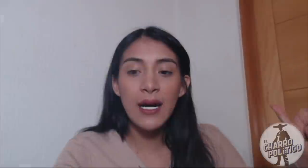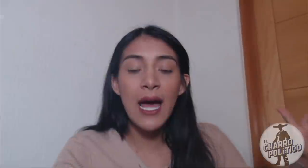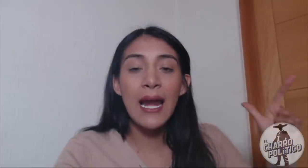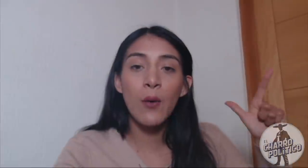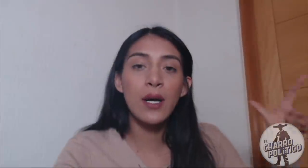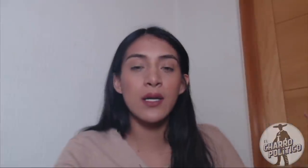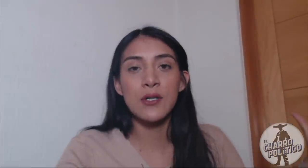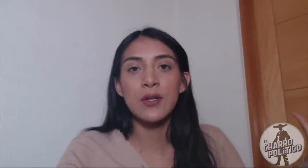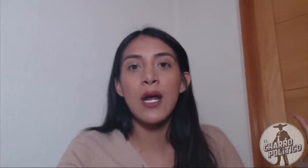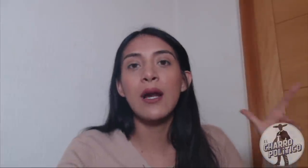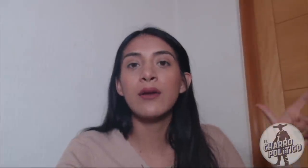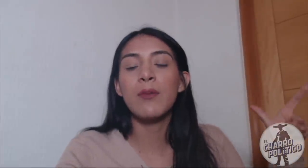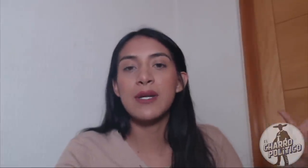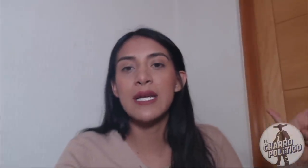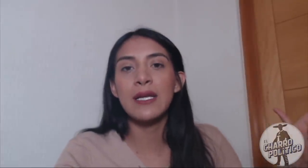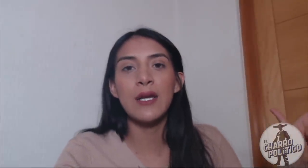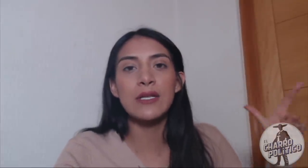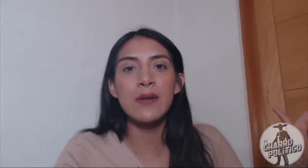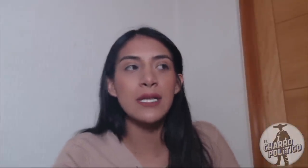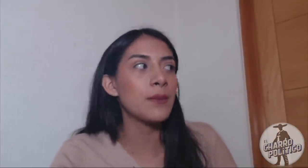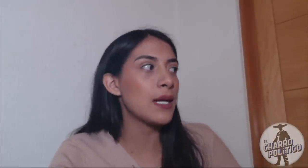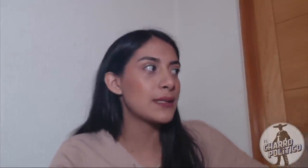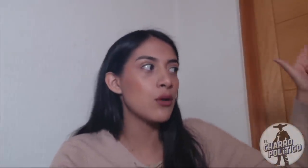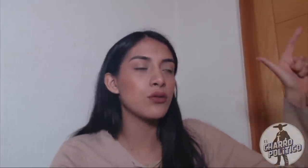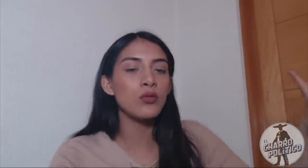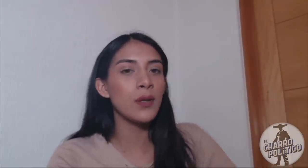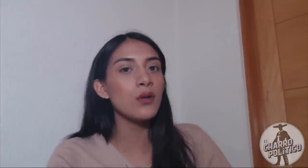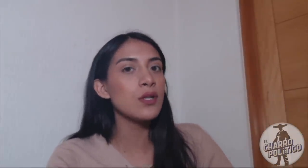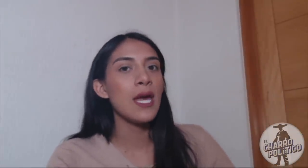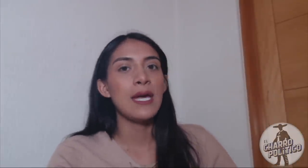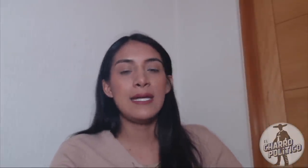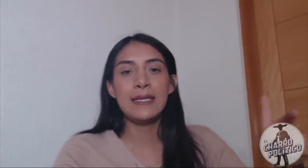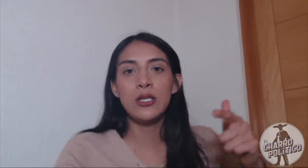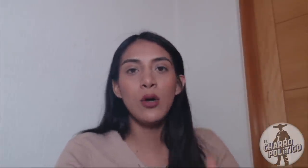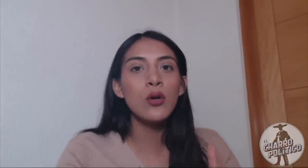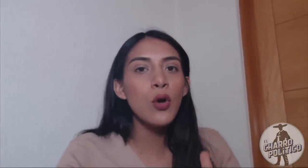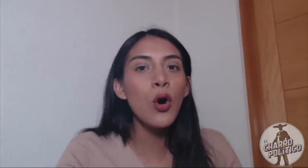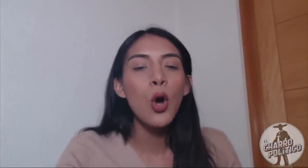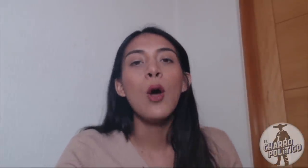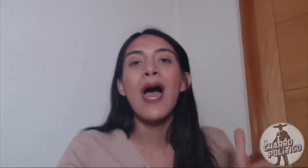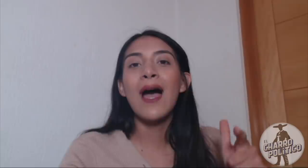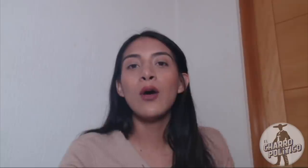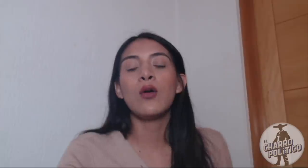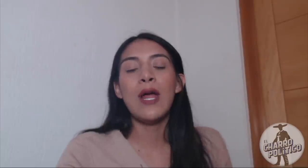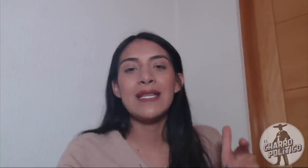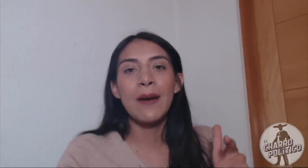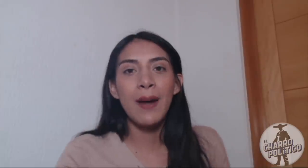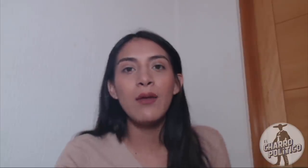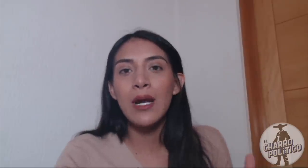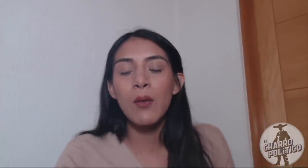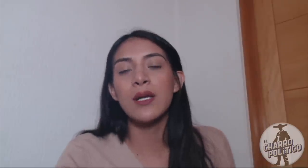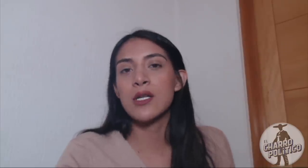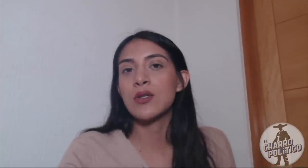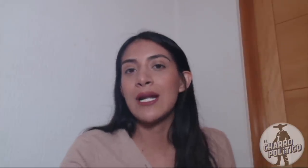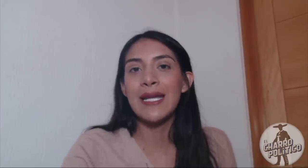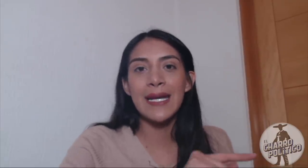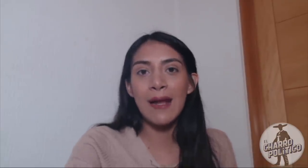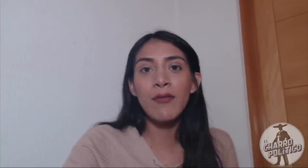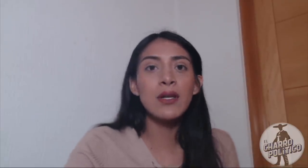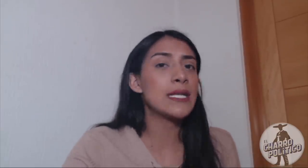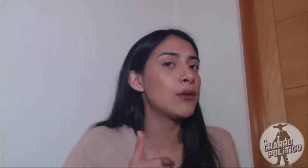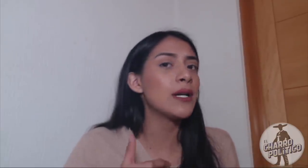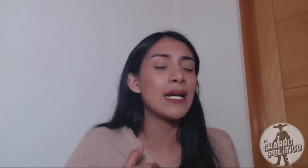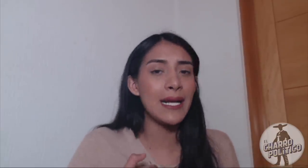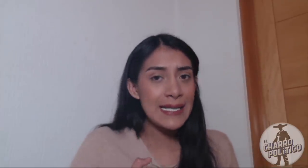dejar entrar a la Guardia Nacional, algo que el presidente le dijo, ¿sabes qué? Mira, están los números, y si yo no hago el llamado a la Guardia Nacional de